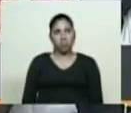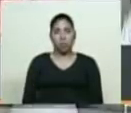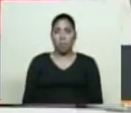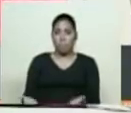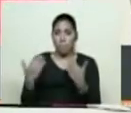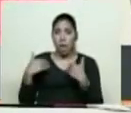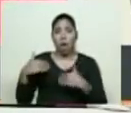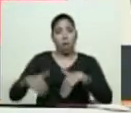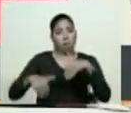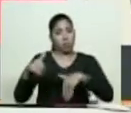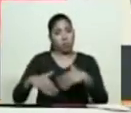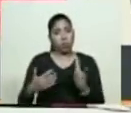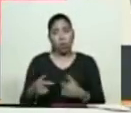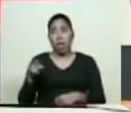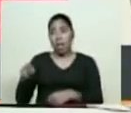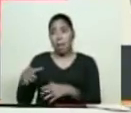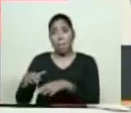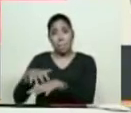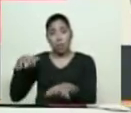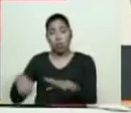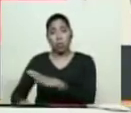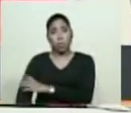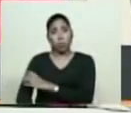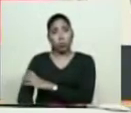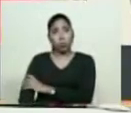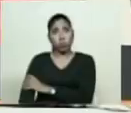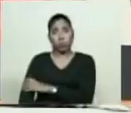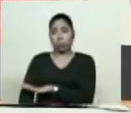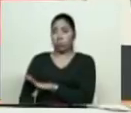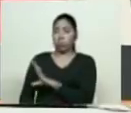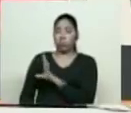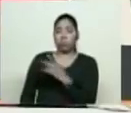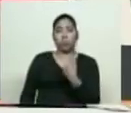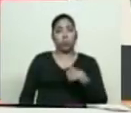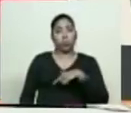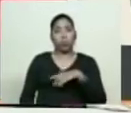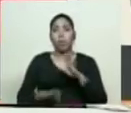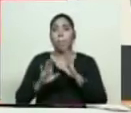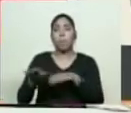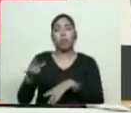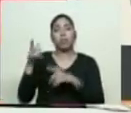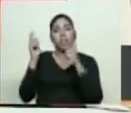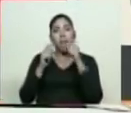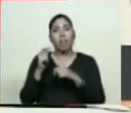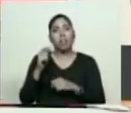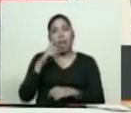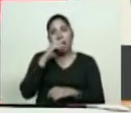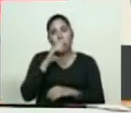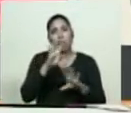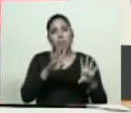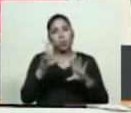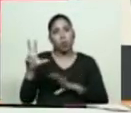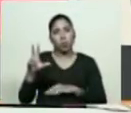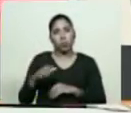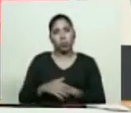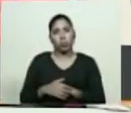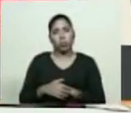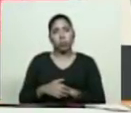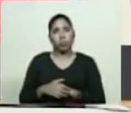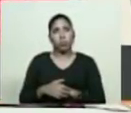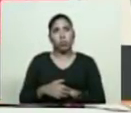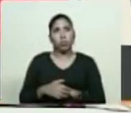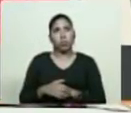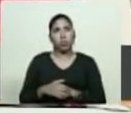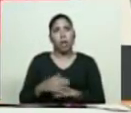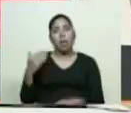elecciones. Si la oposición es mayoría, nosotros fuimos con Hugo Chávez a unas elecciones en el año 98 con un CNE, ¿cómo se llamaba